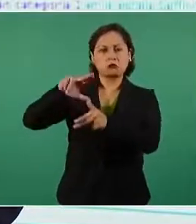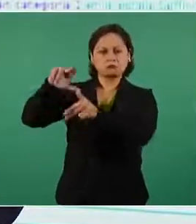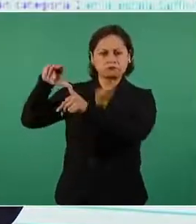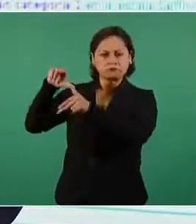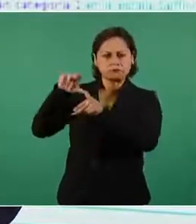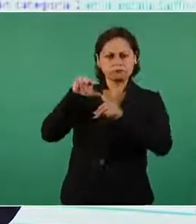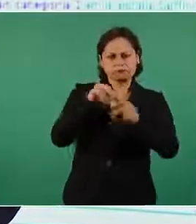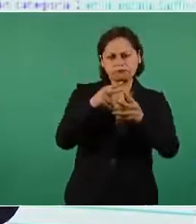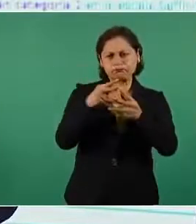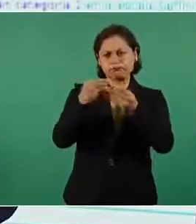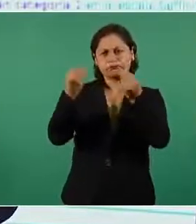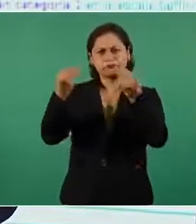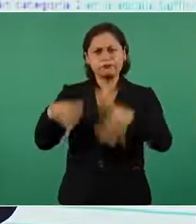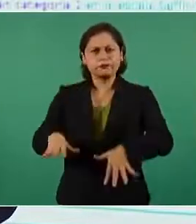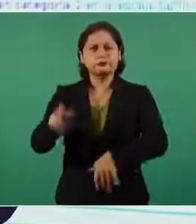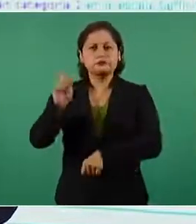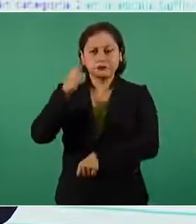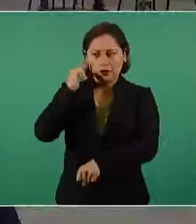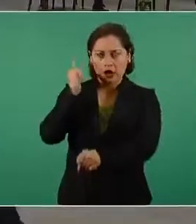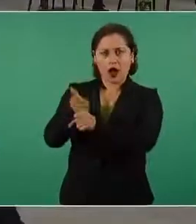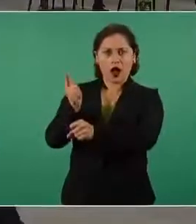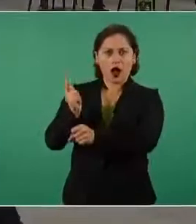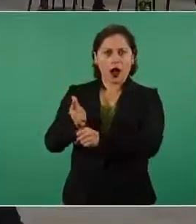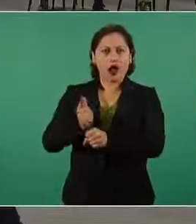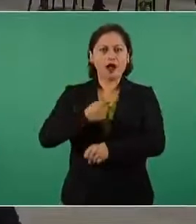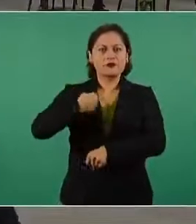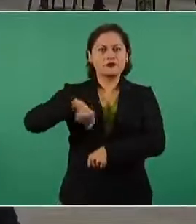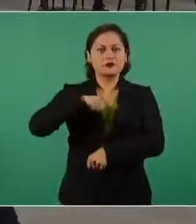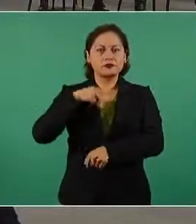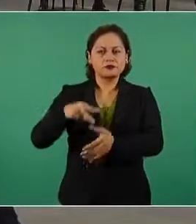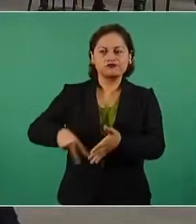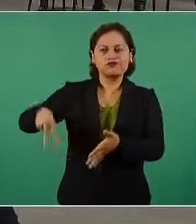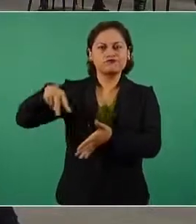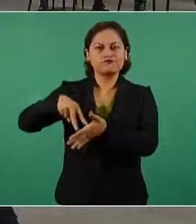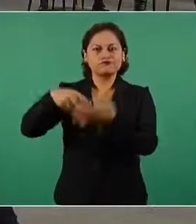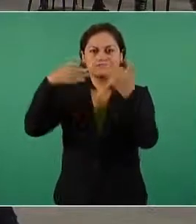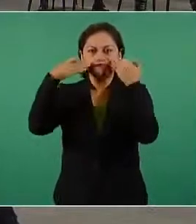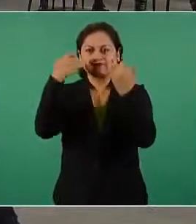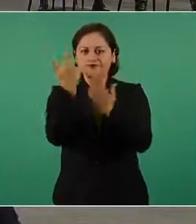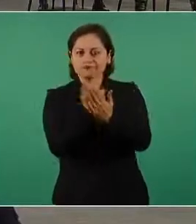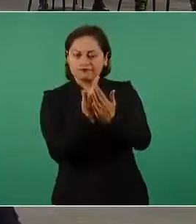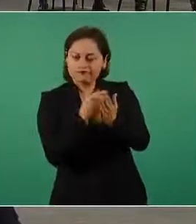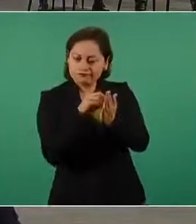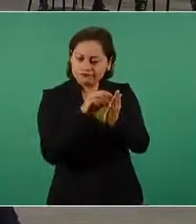bien focalizadas. Hemos hecho un levantamiento de daños muy preciso,